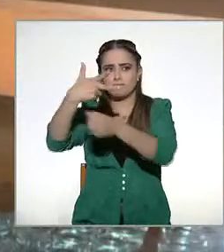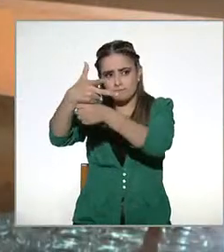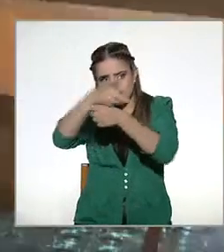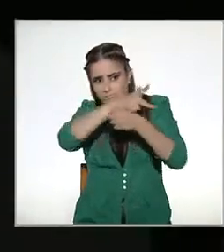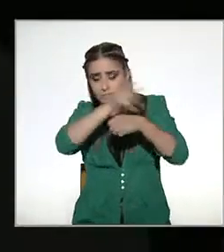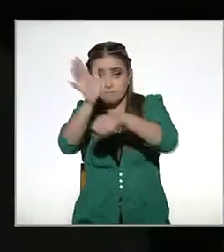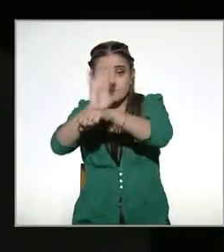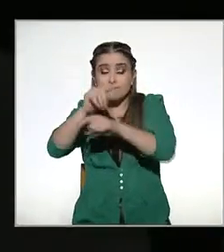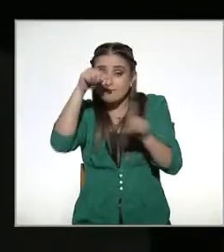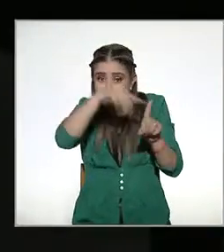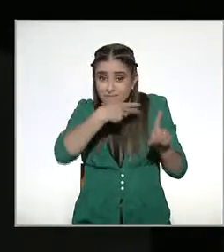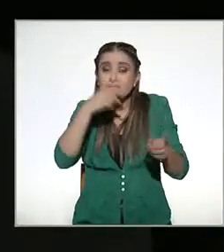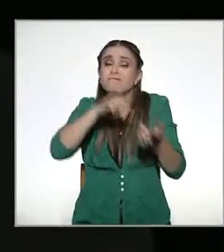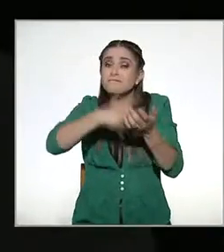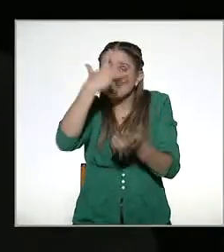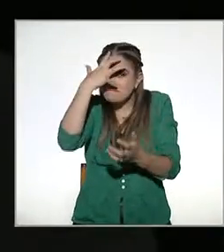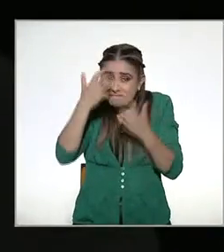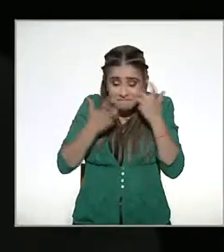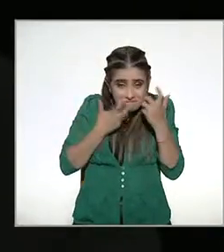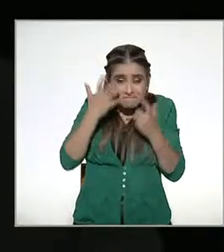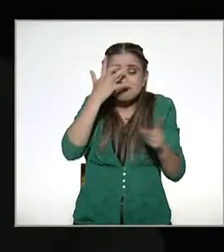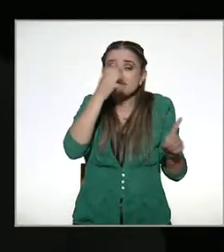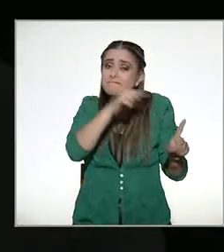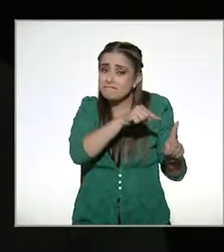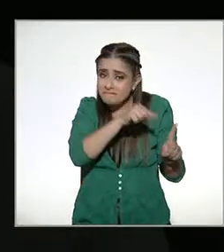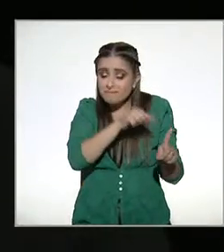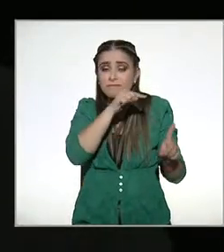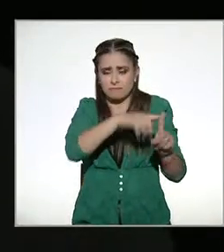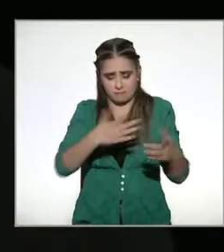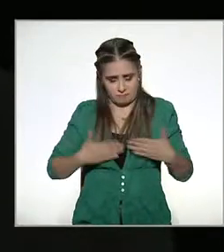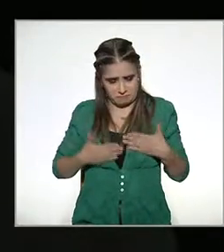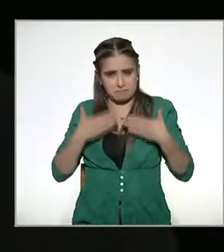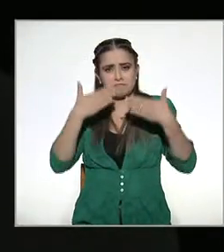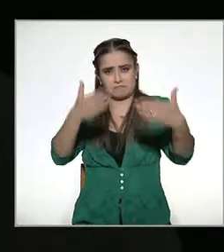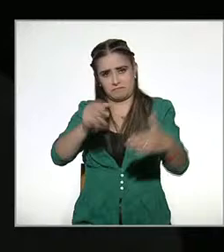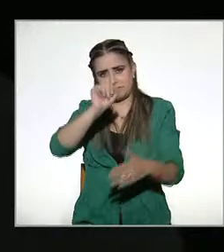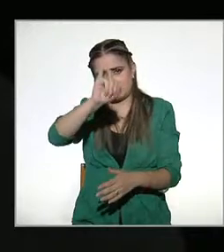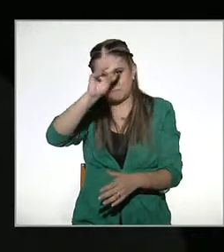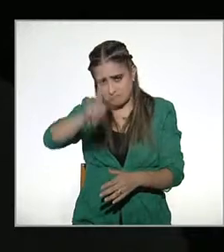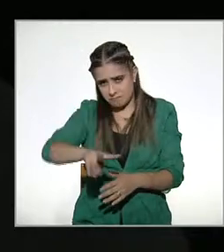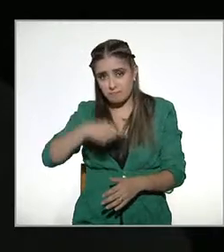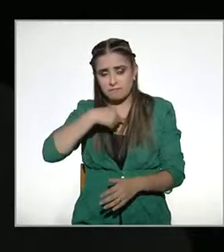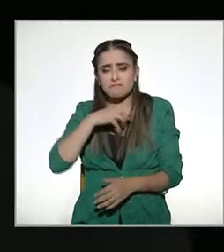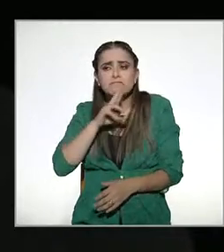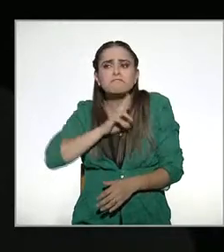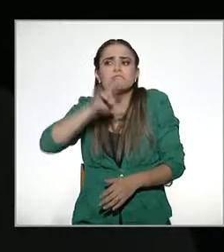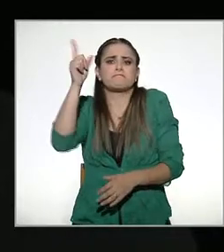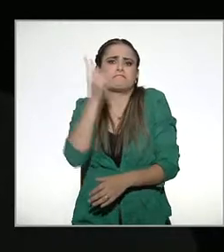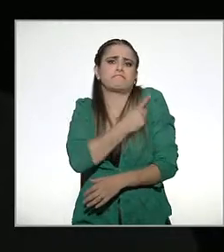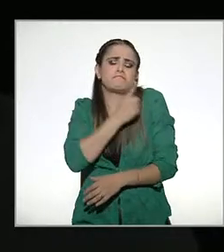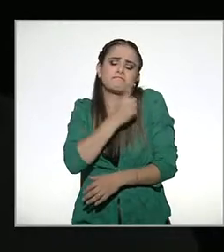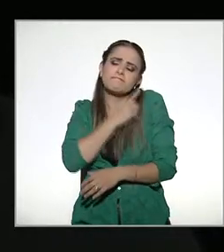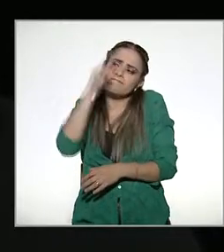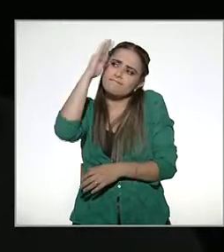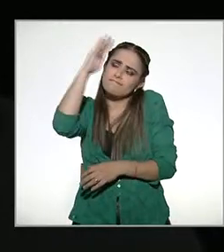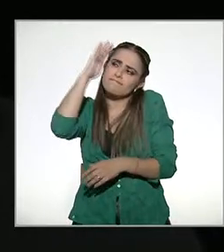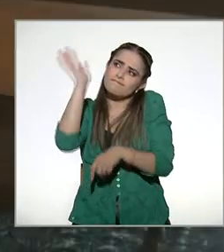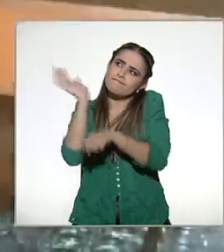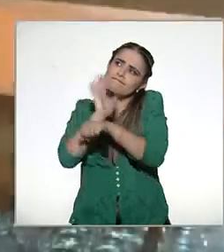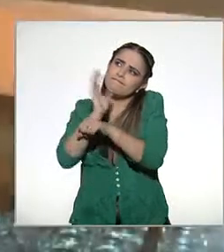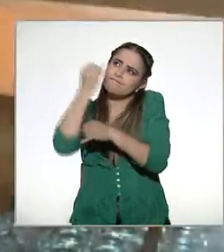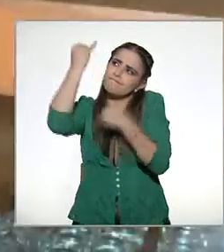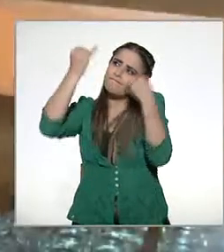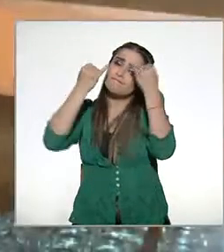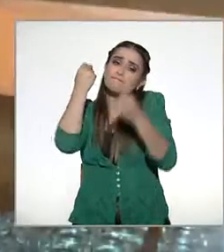introvertido el director y productor de cine ha confesado en varias ocasiones que preferiría pasar el tiempo solo pensando en películas